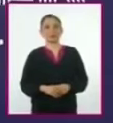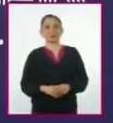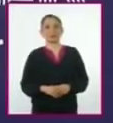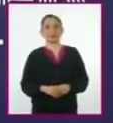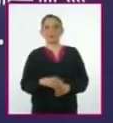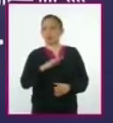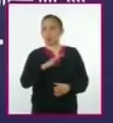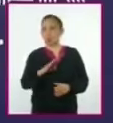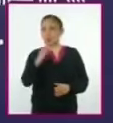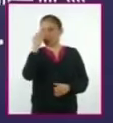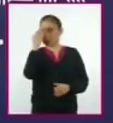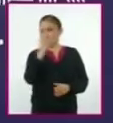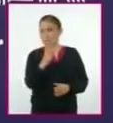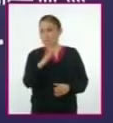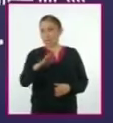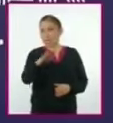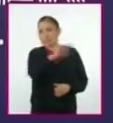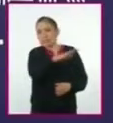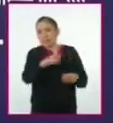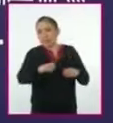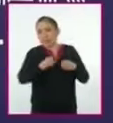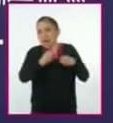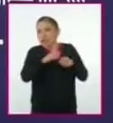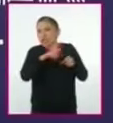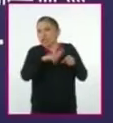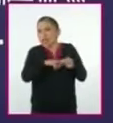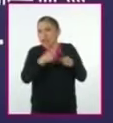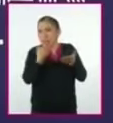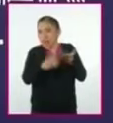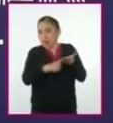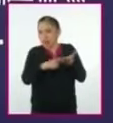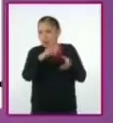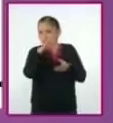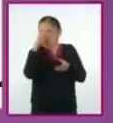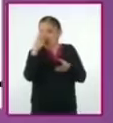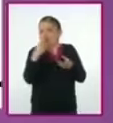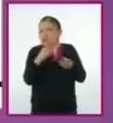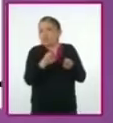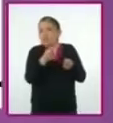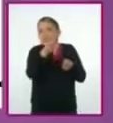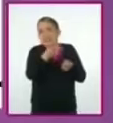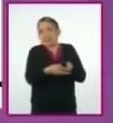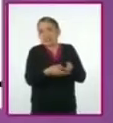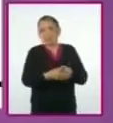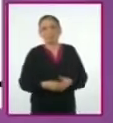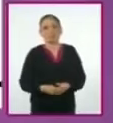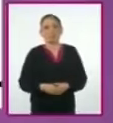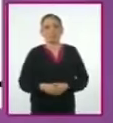¿Puedes deducir los aspectos sociales del personaje de la imagen?